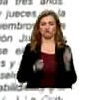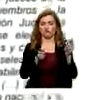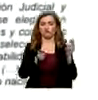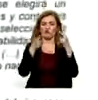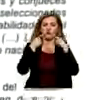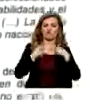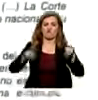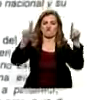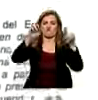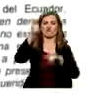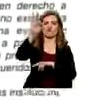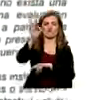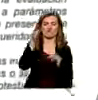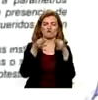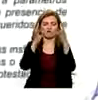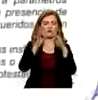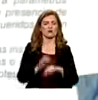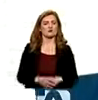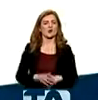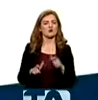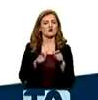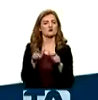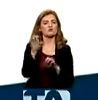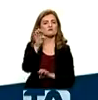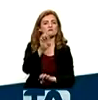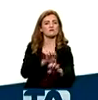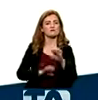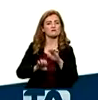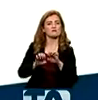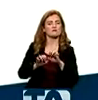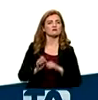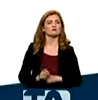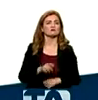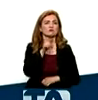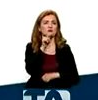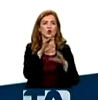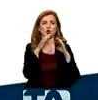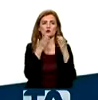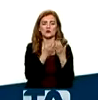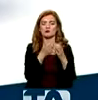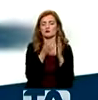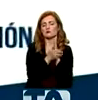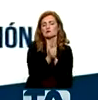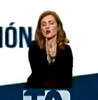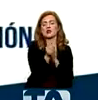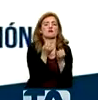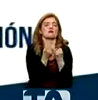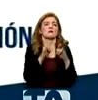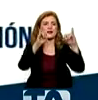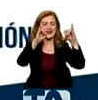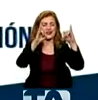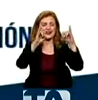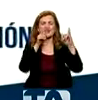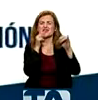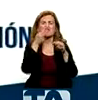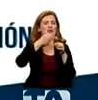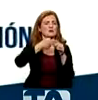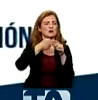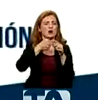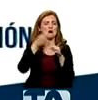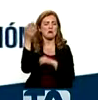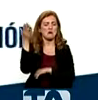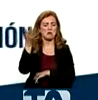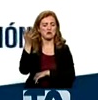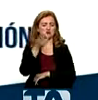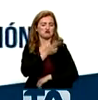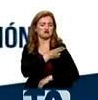febrero. Allí se estableció que los responsables de la evaluación serán un comité de expertos independientes conformados por catedráticos